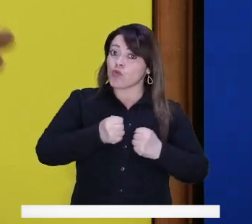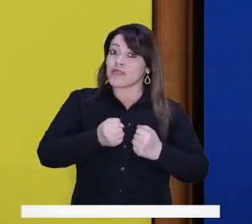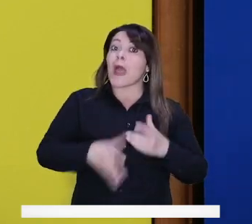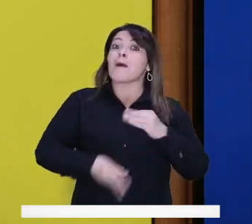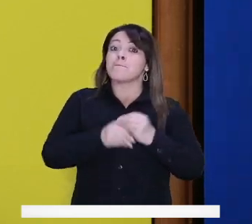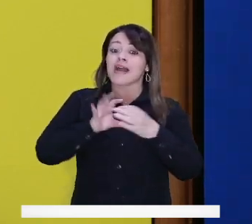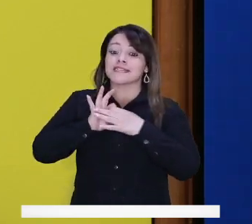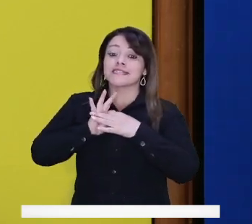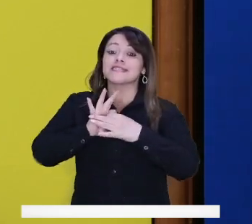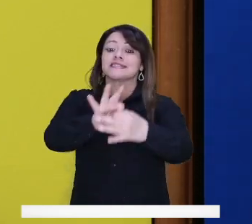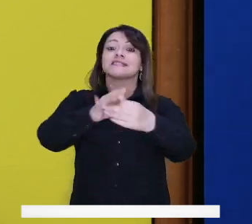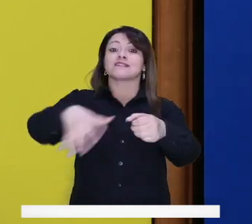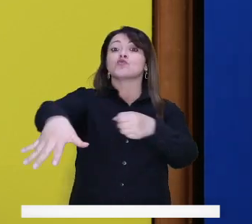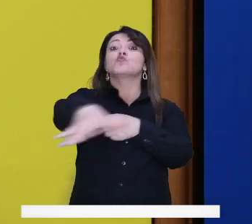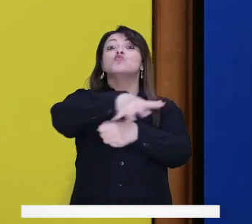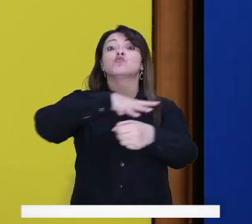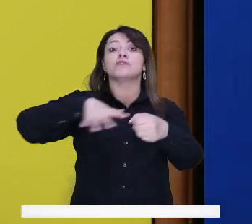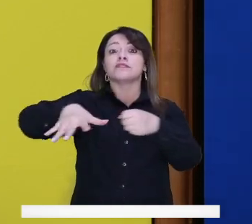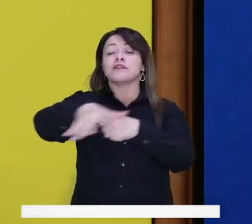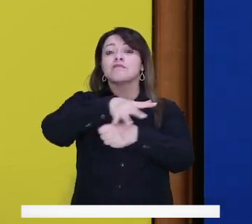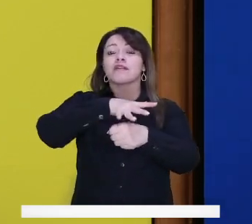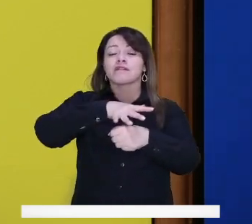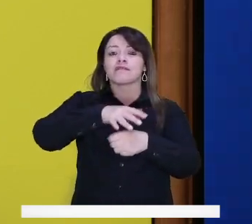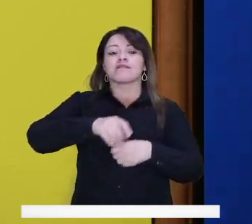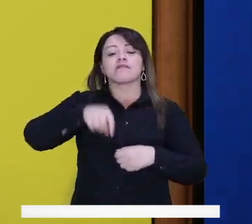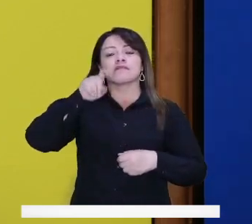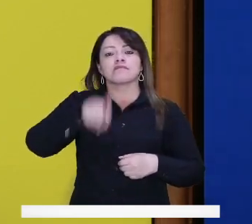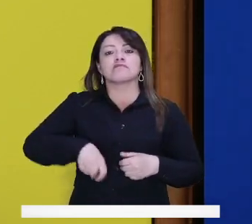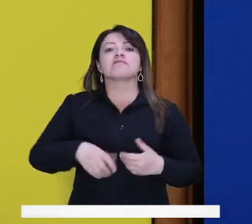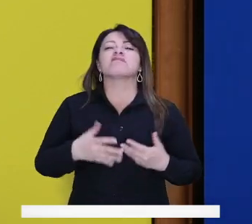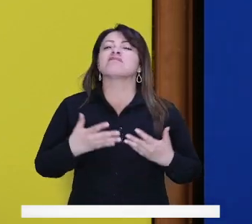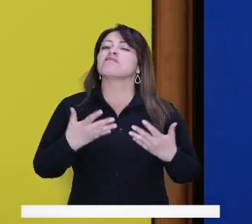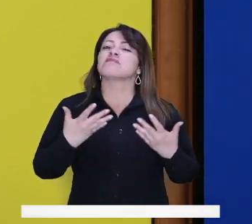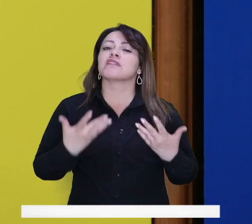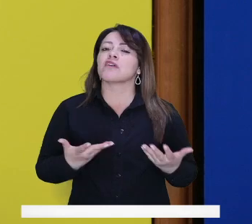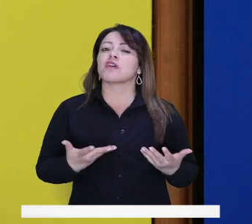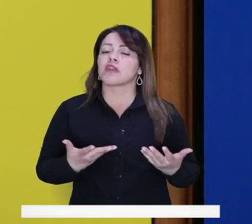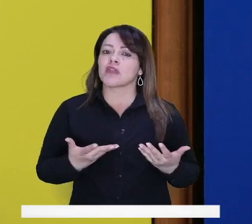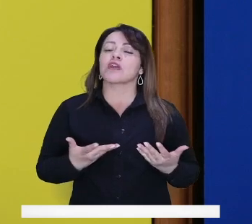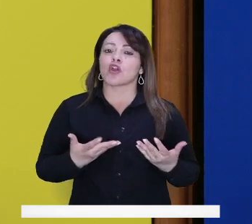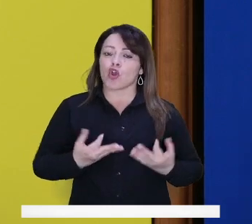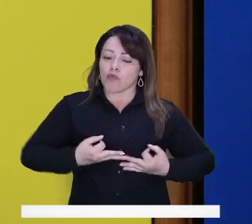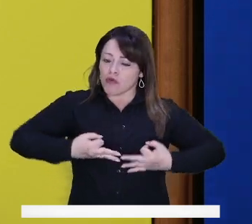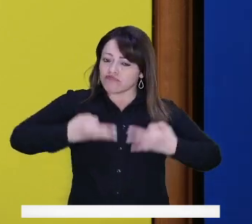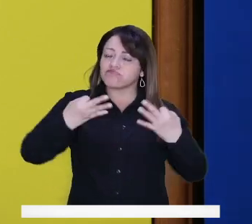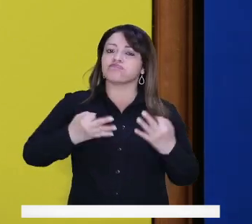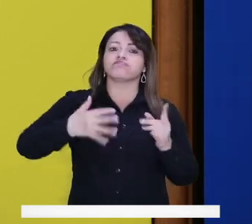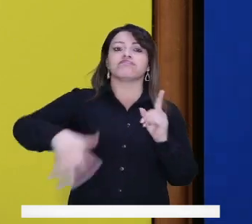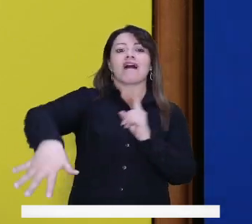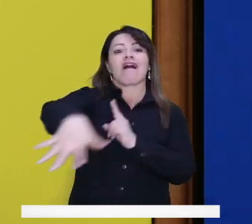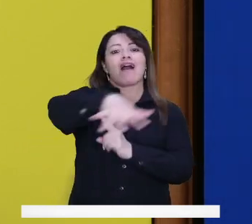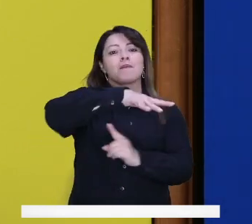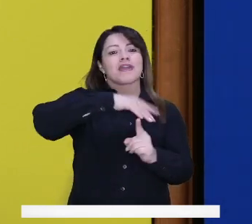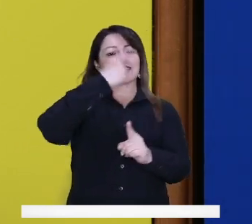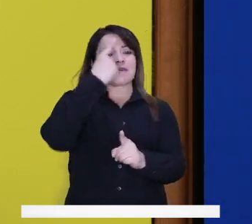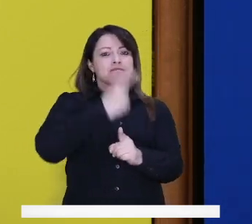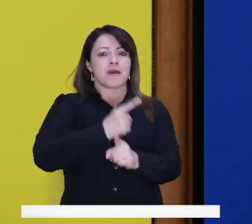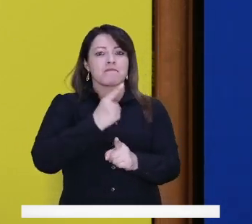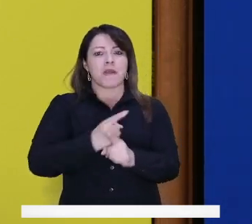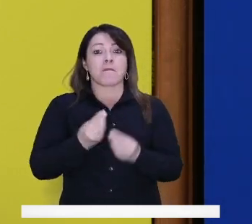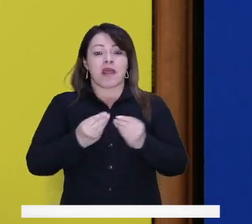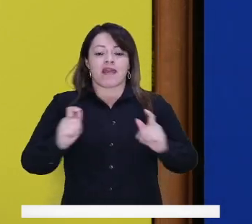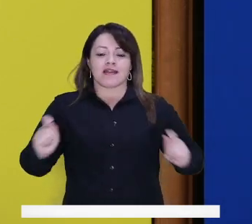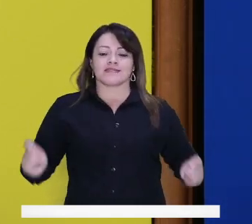y la región, como decía el profesor Cuesta, tiene que girar alrededor de una apuesta ambiental